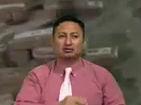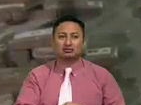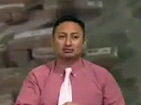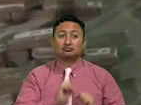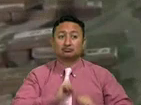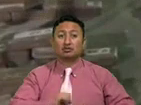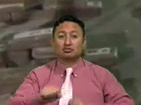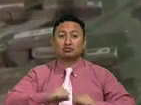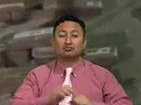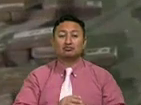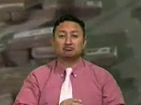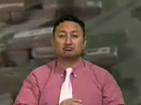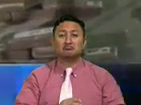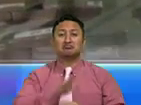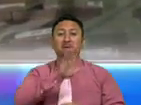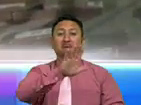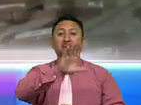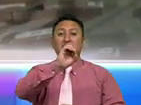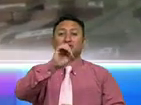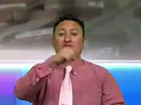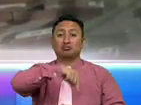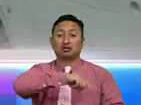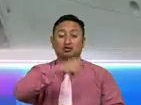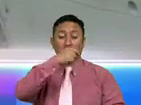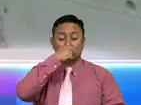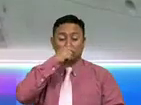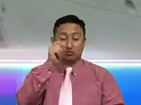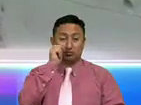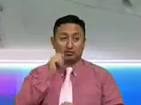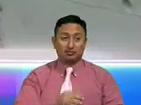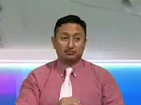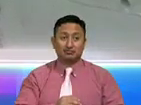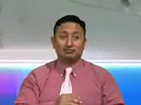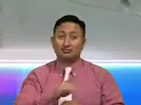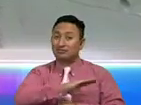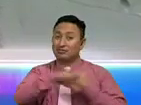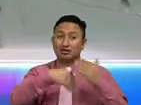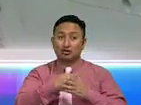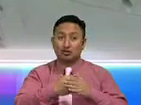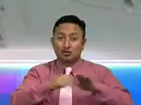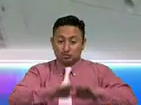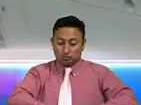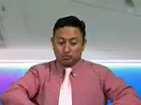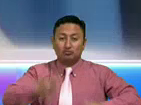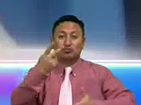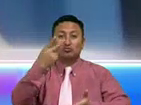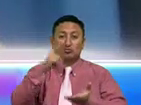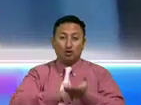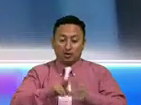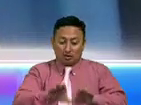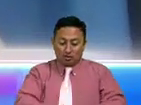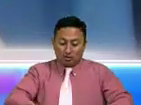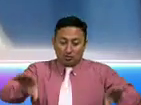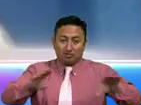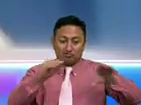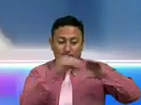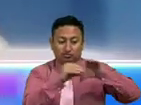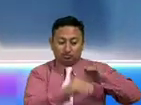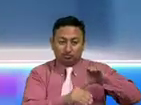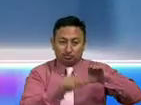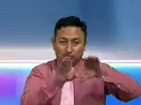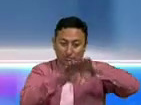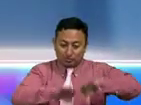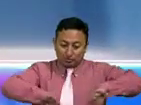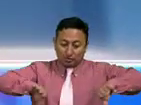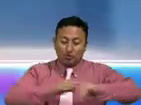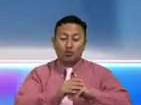el decomiso de cerca de media tonelada de alucinógeno en las paredes y piso. Construyeron un doble fondo donde encaletaron